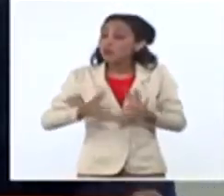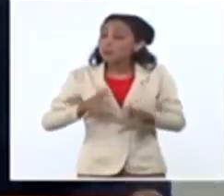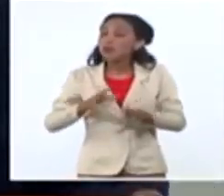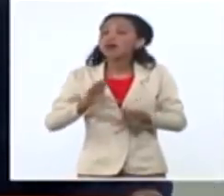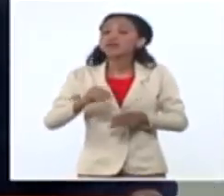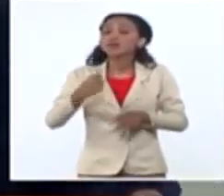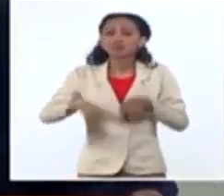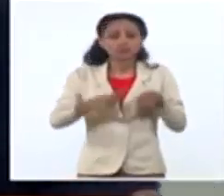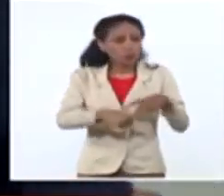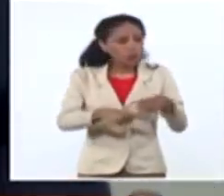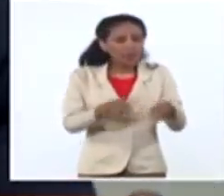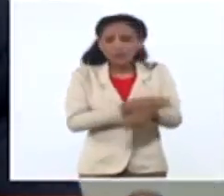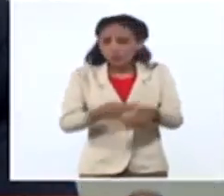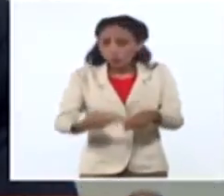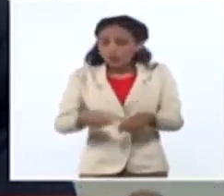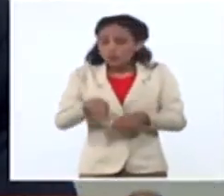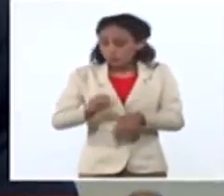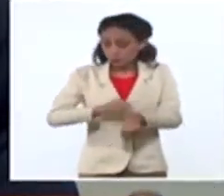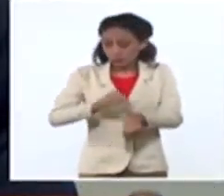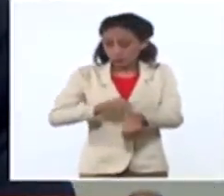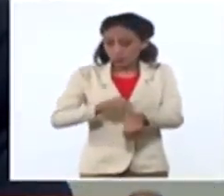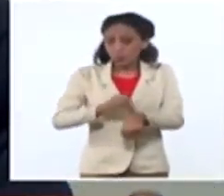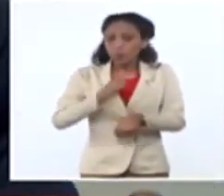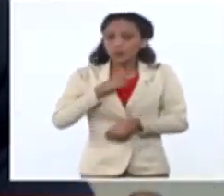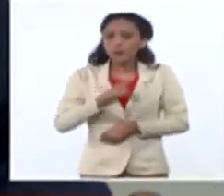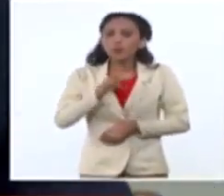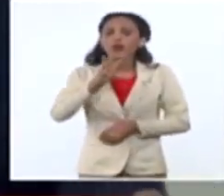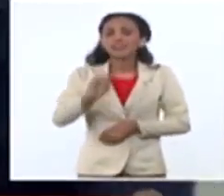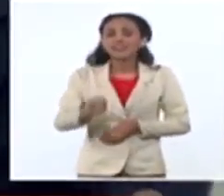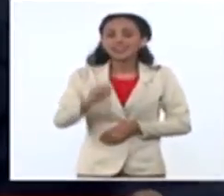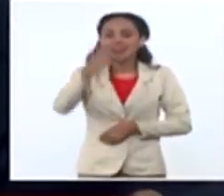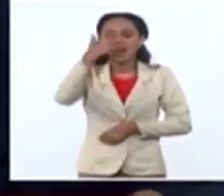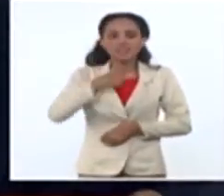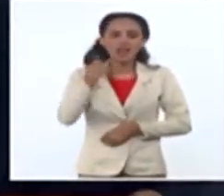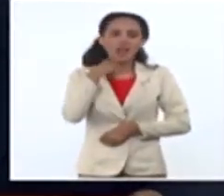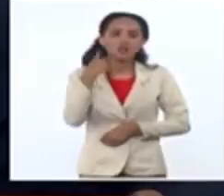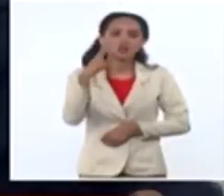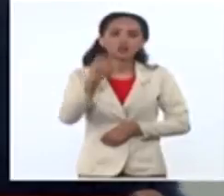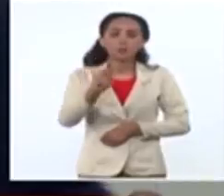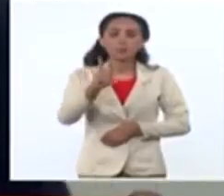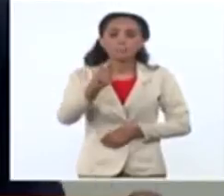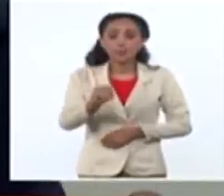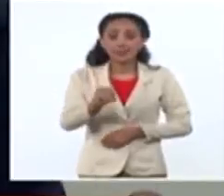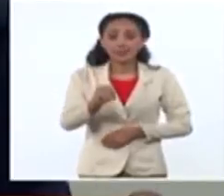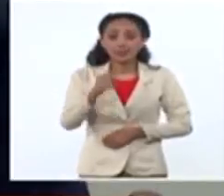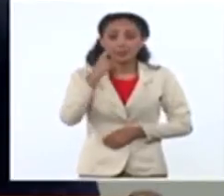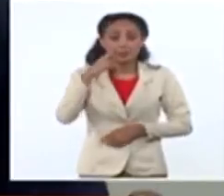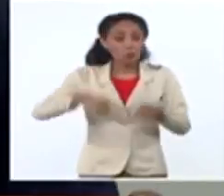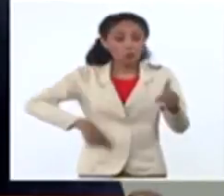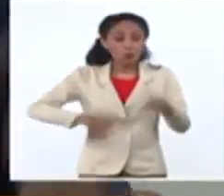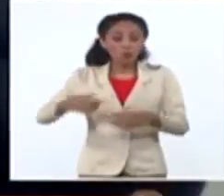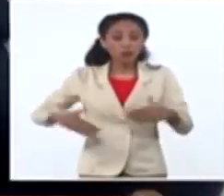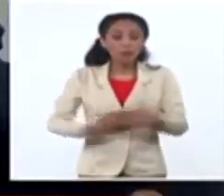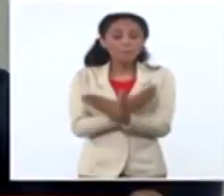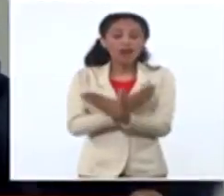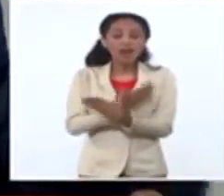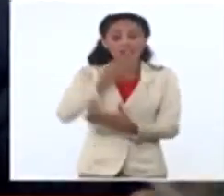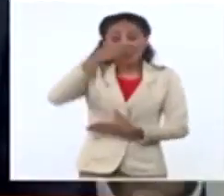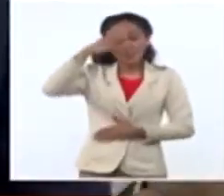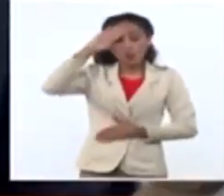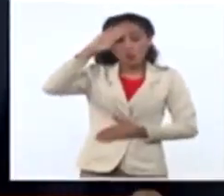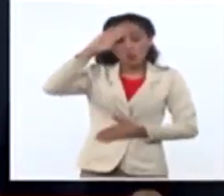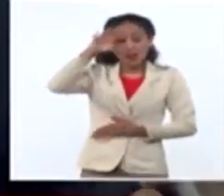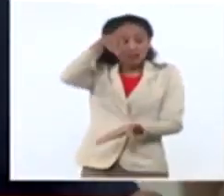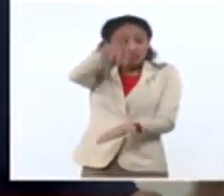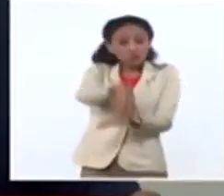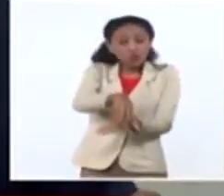recientes, como el del 30 de abril de 2020, un ataque contra la embajada de Cuba en Washington con un